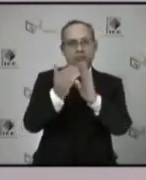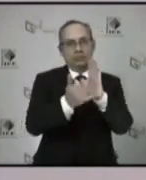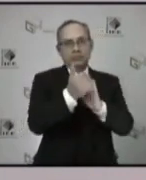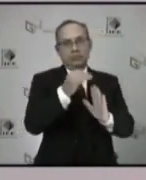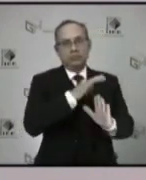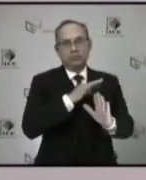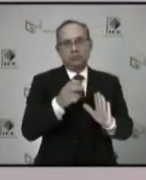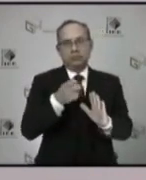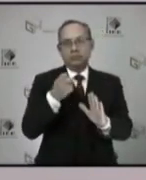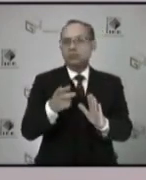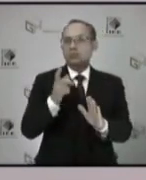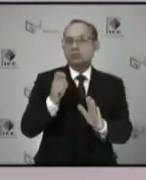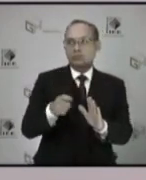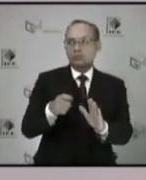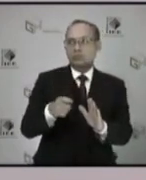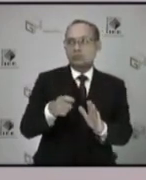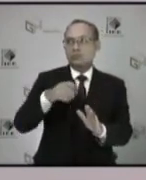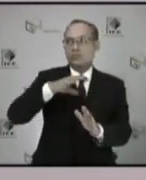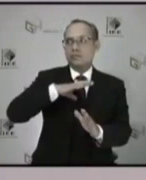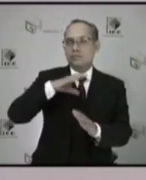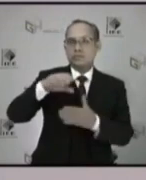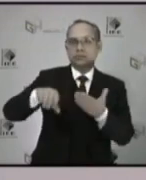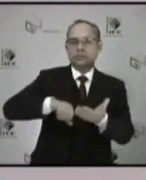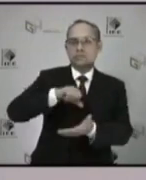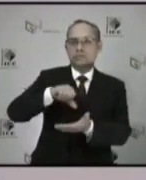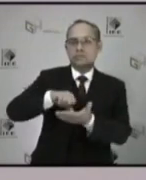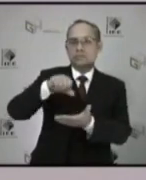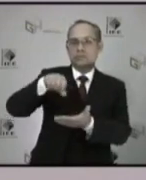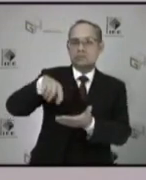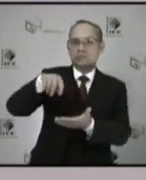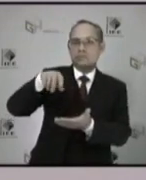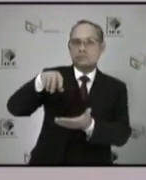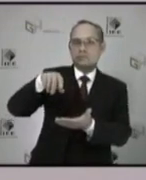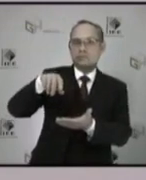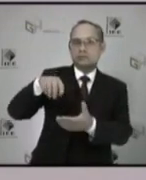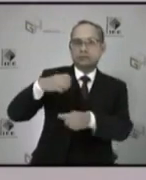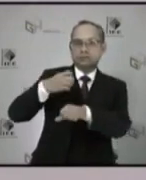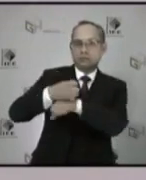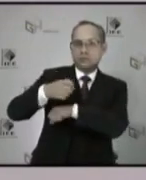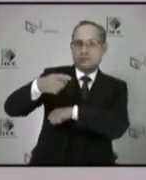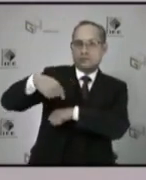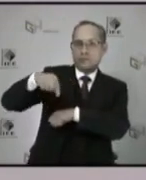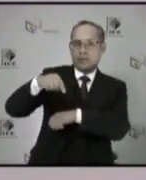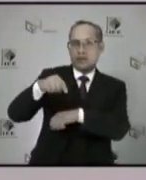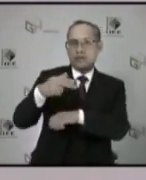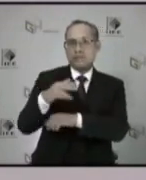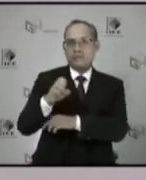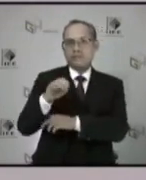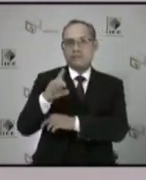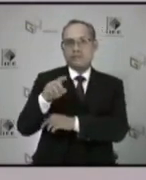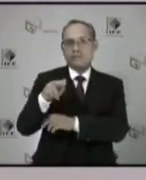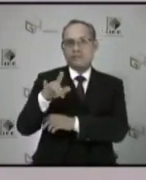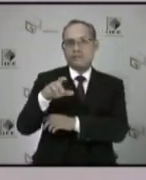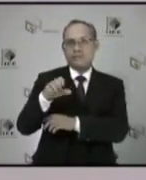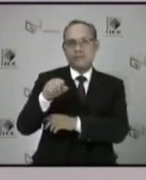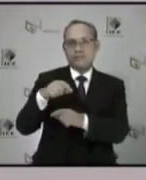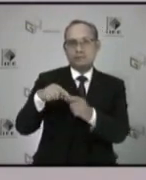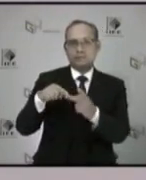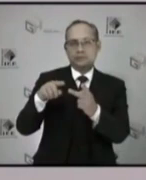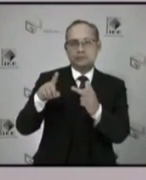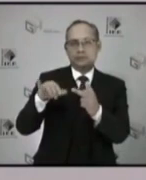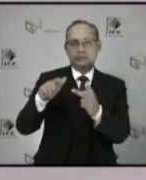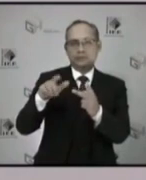cosas, un centro estatal de diálisis y hemodiálisis. Mejoraré la